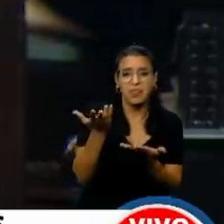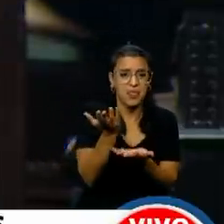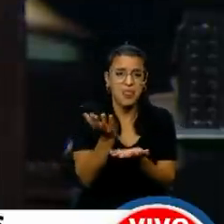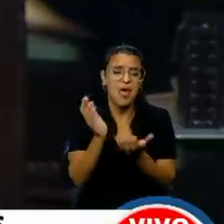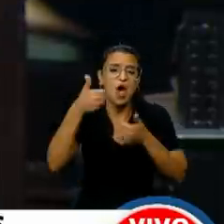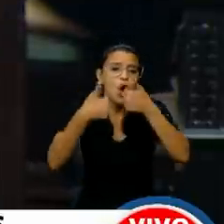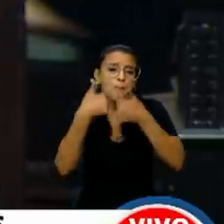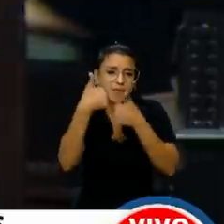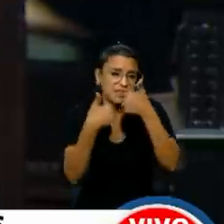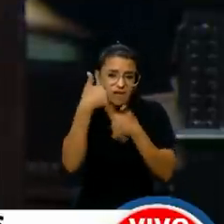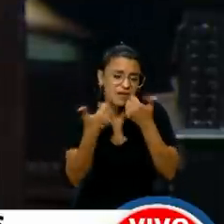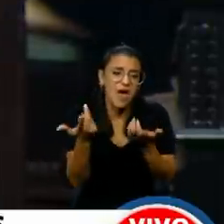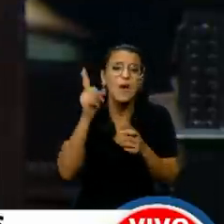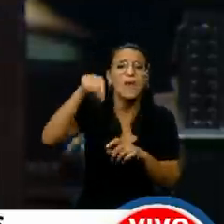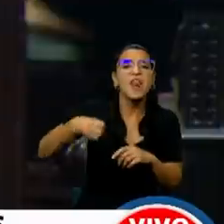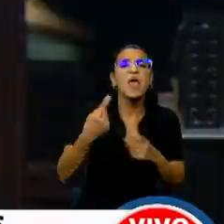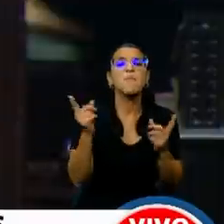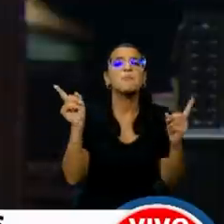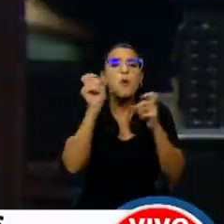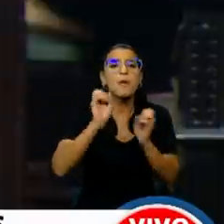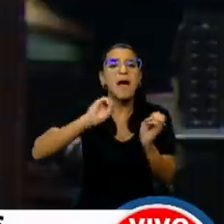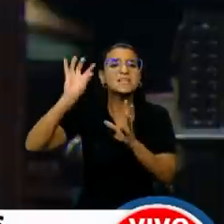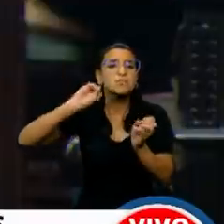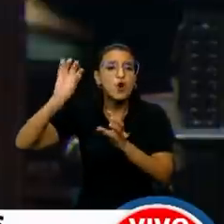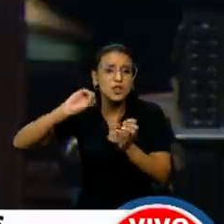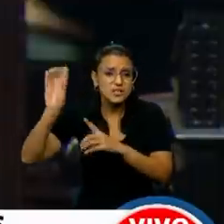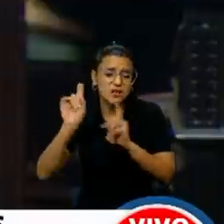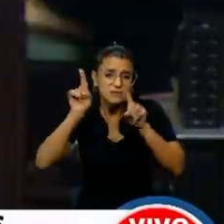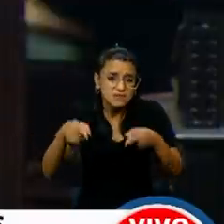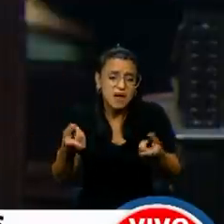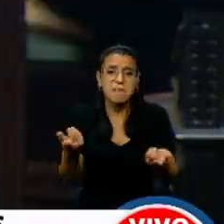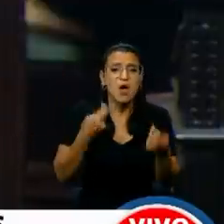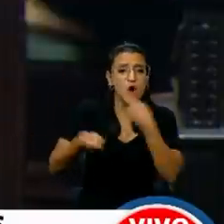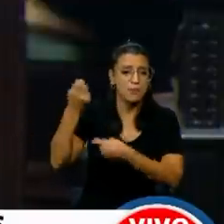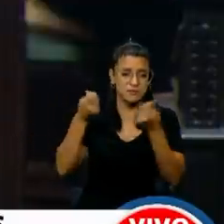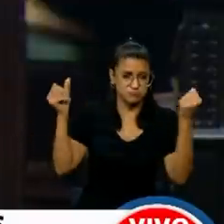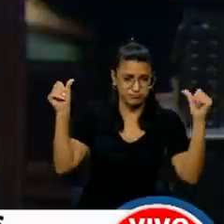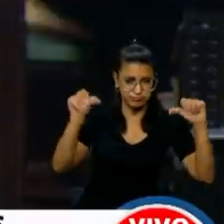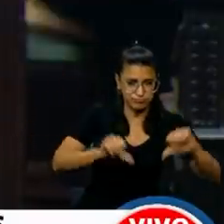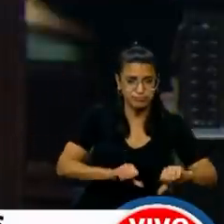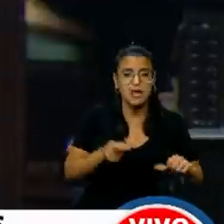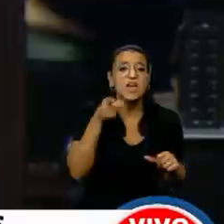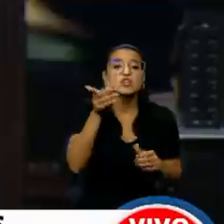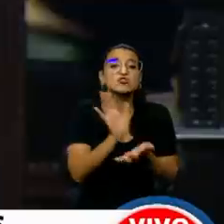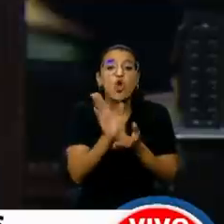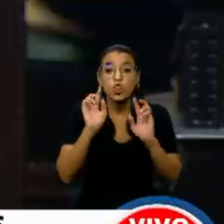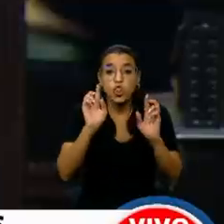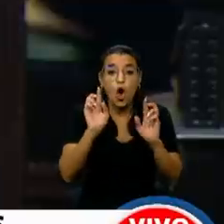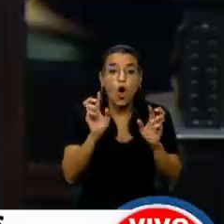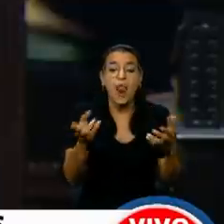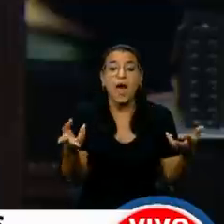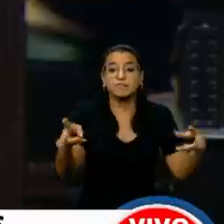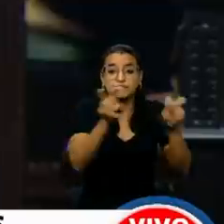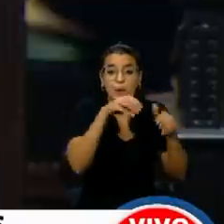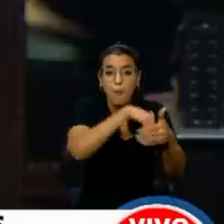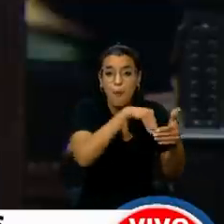nos genera problema obviamente con la exportación y por ende con la balanza comercial que eso va a hacer que no tengamos dólares en el banco